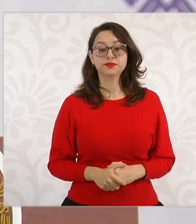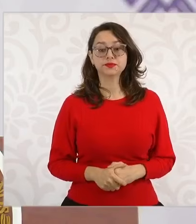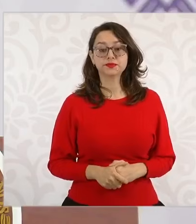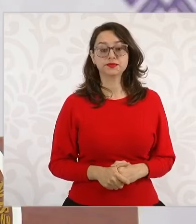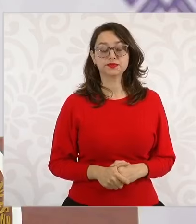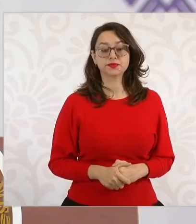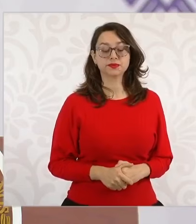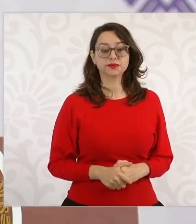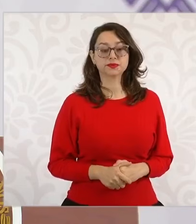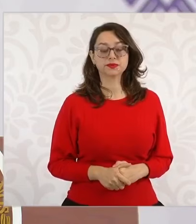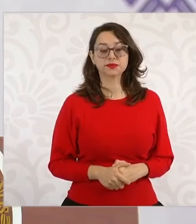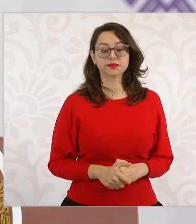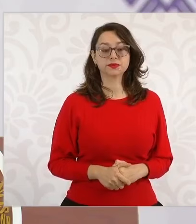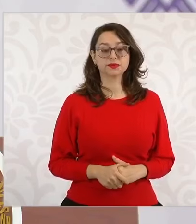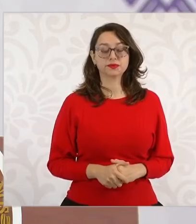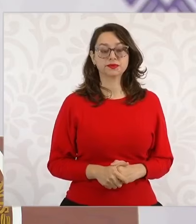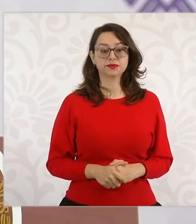A